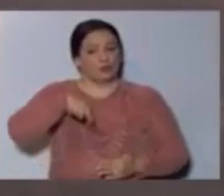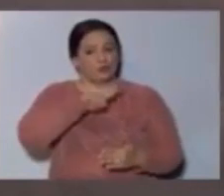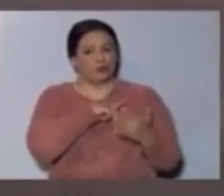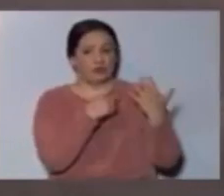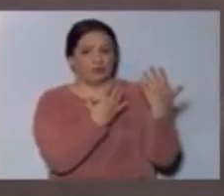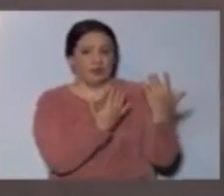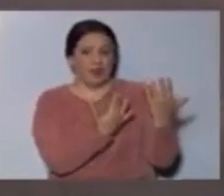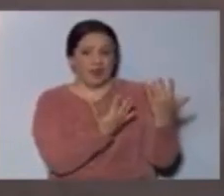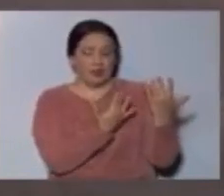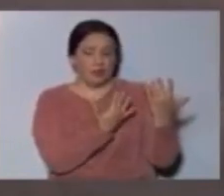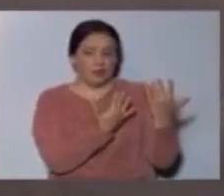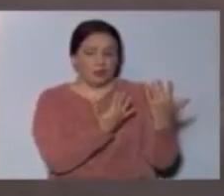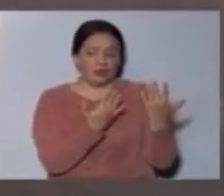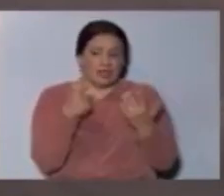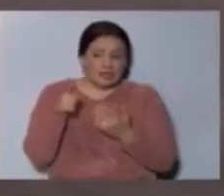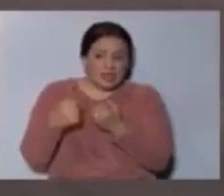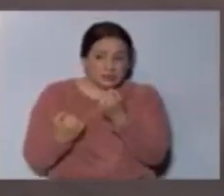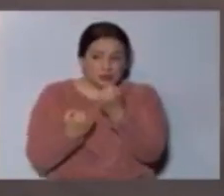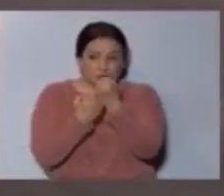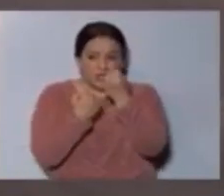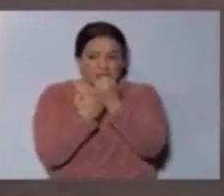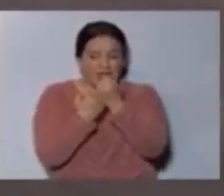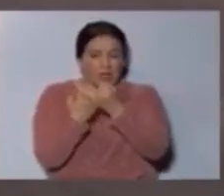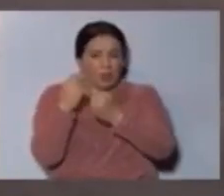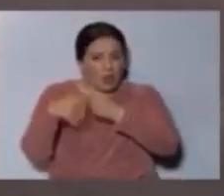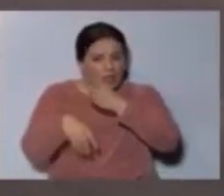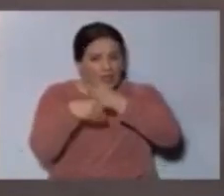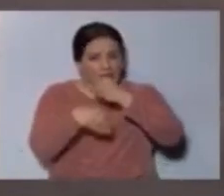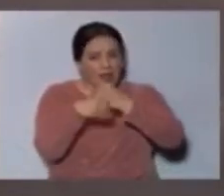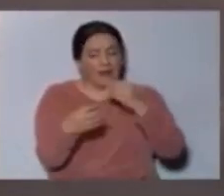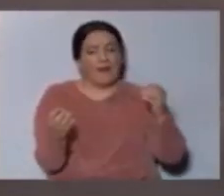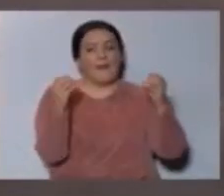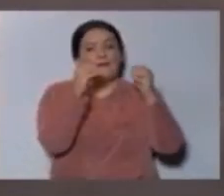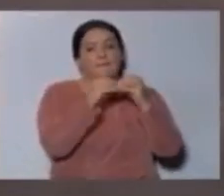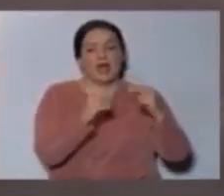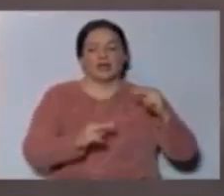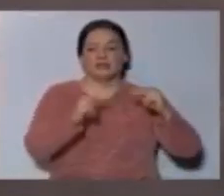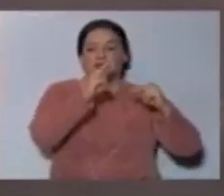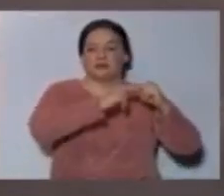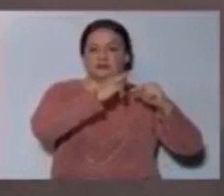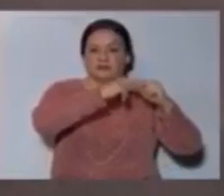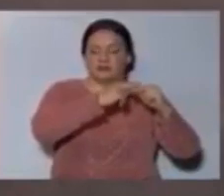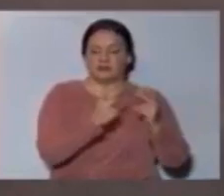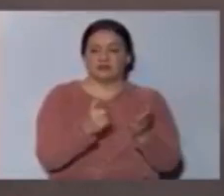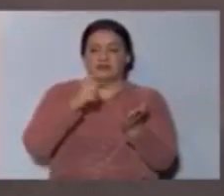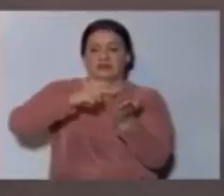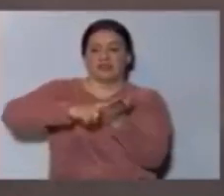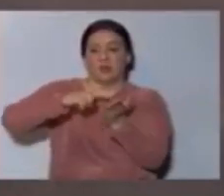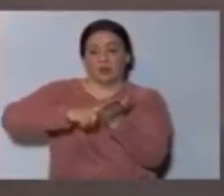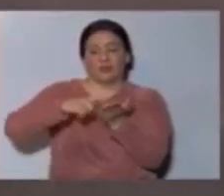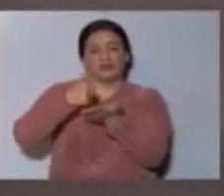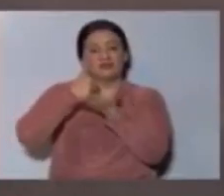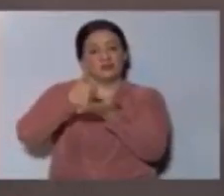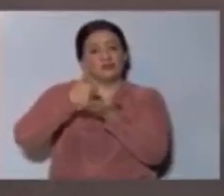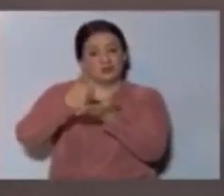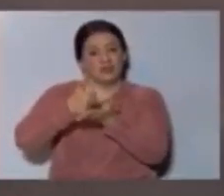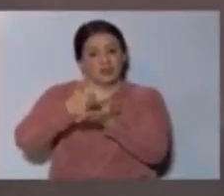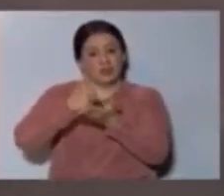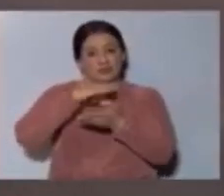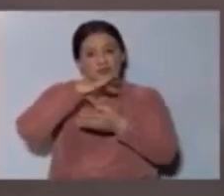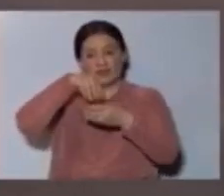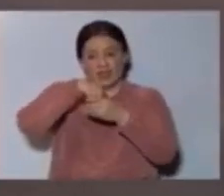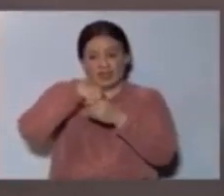está sustentado en impuestos, en deudas y en subsidios? Porque de ser así,